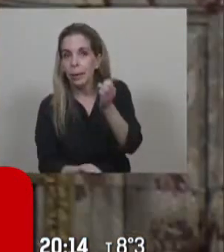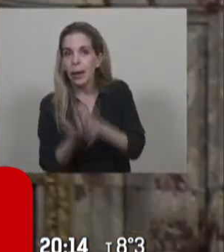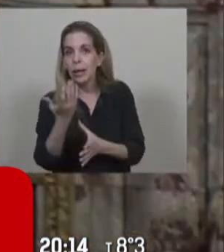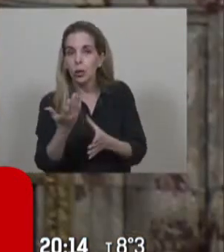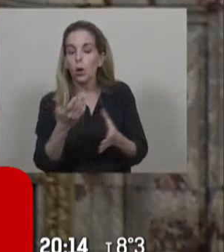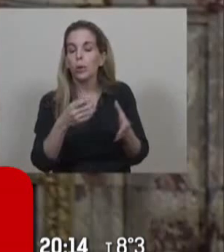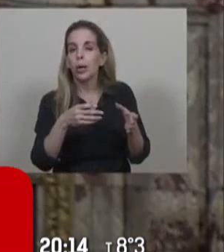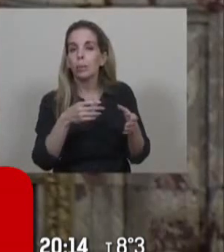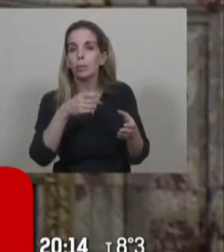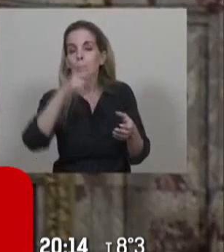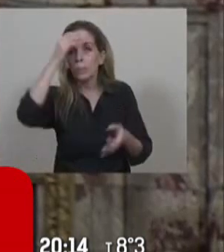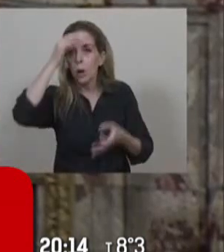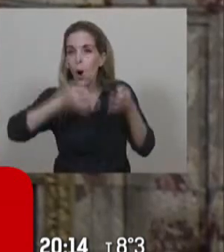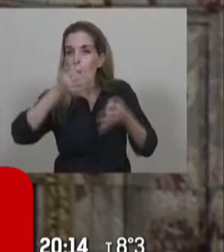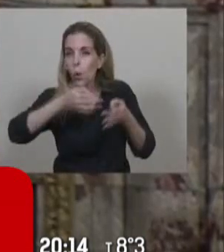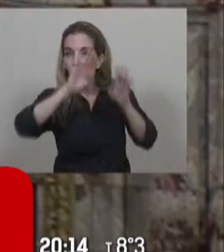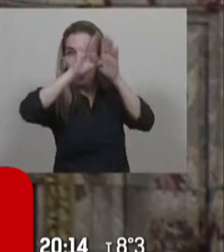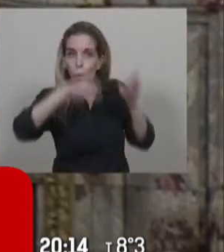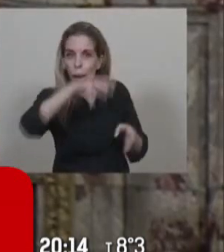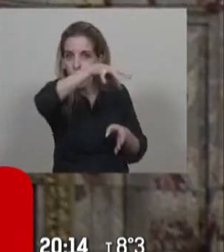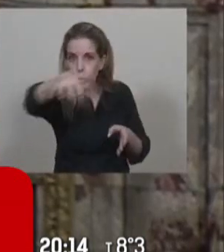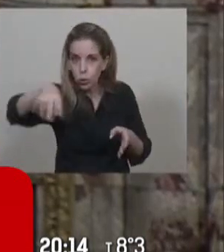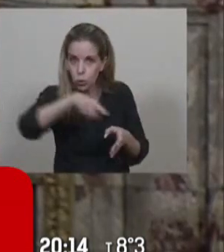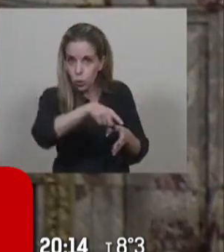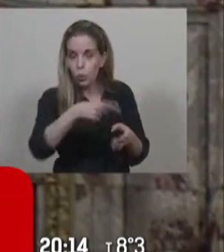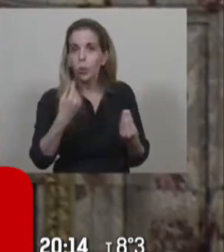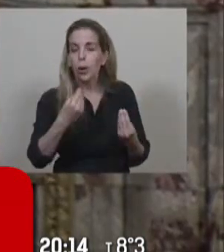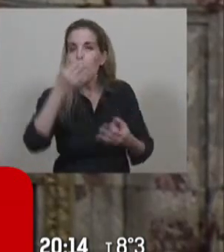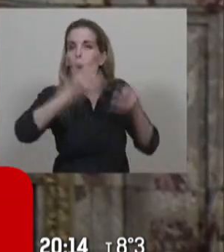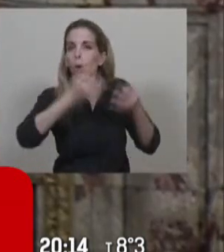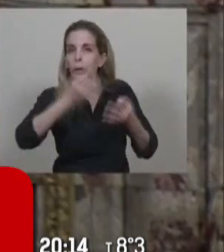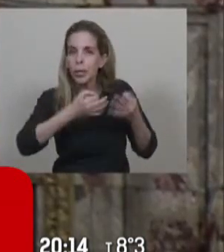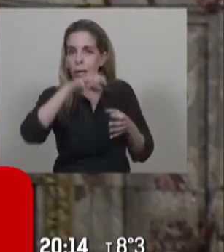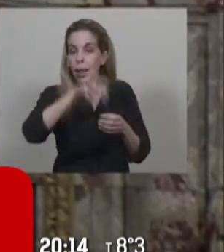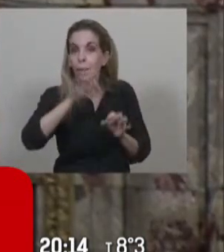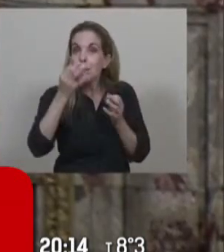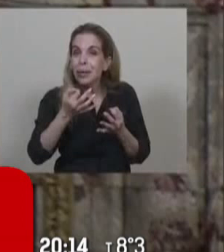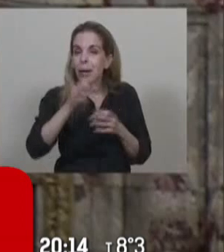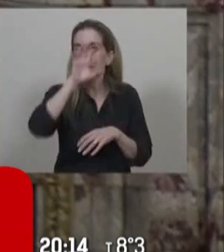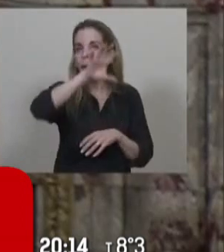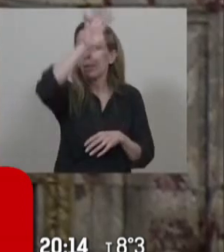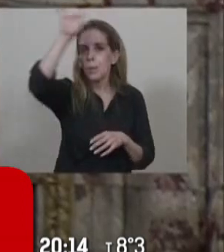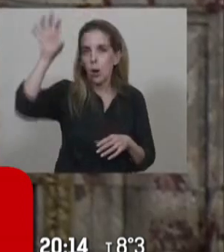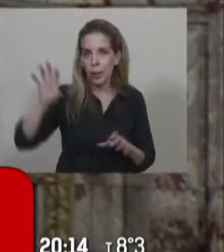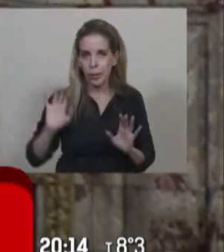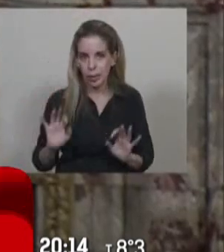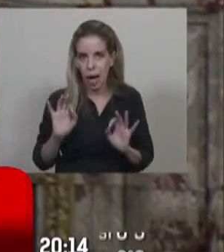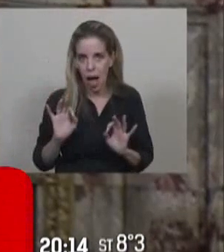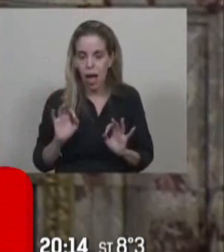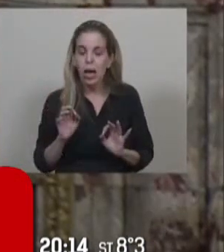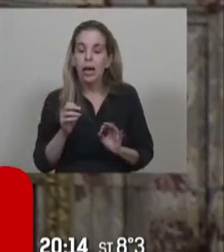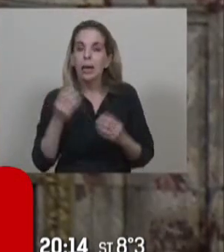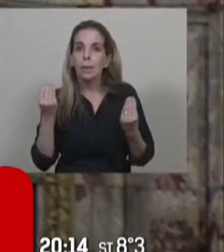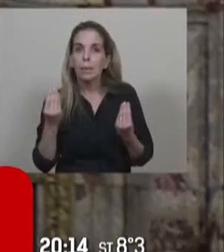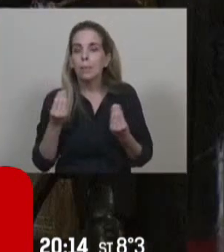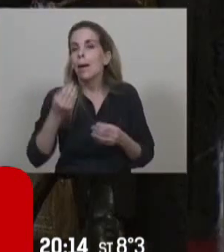poniendo el objetivo en el fortalecimiento de la justicia federal con asiento en las provincias y la especialización por